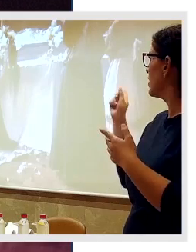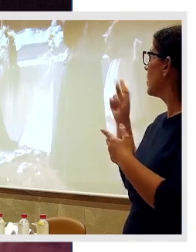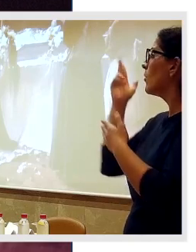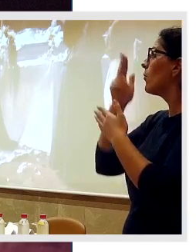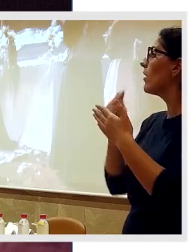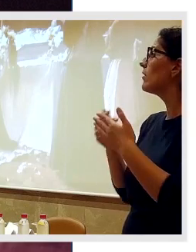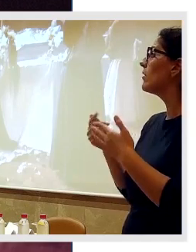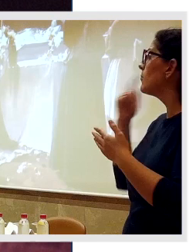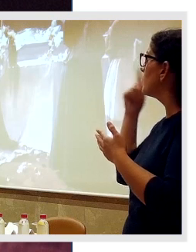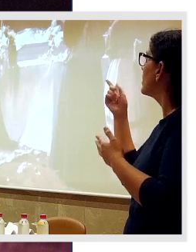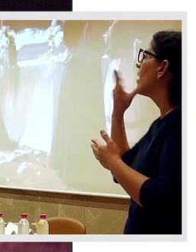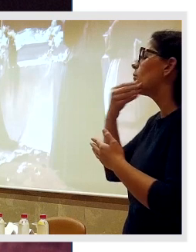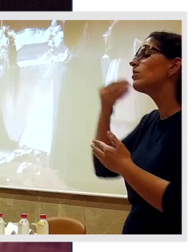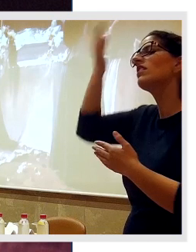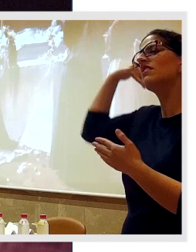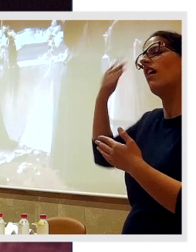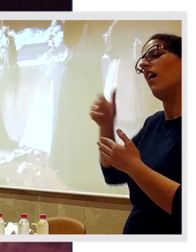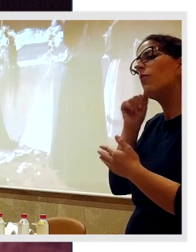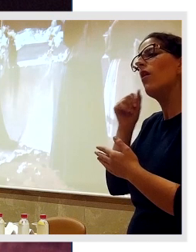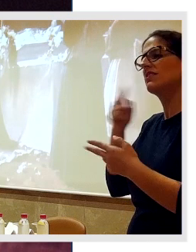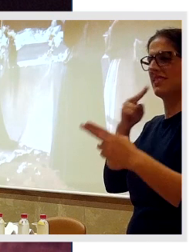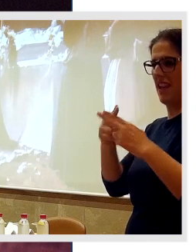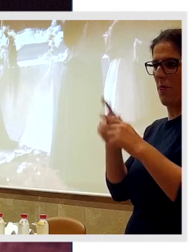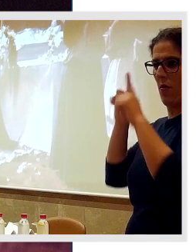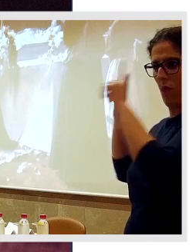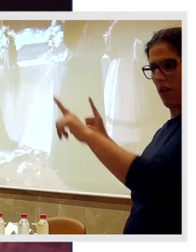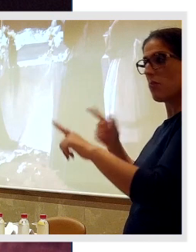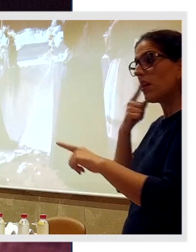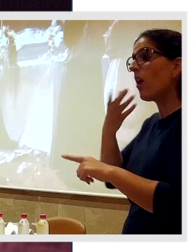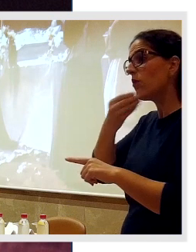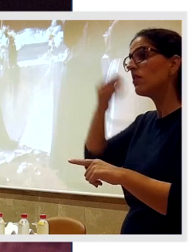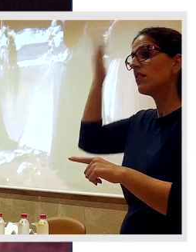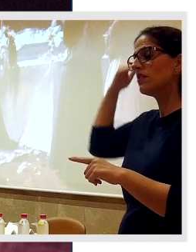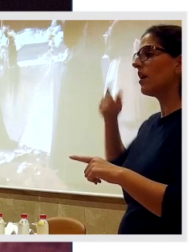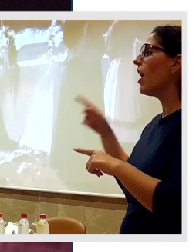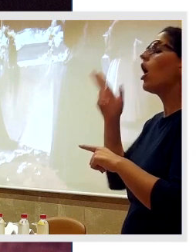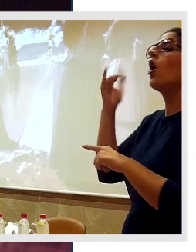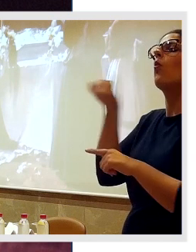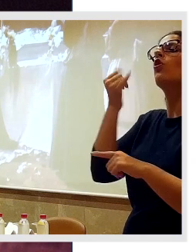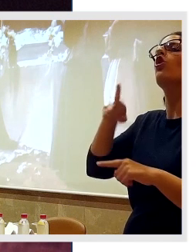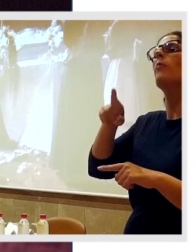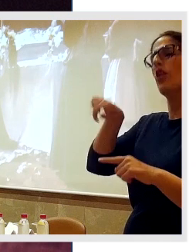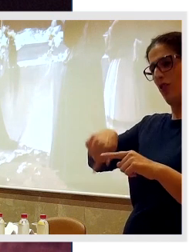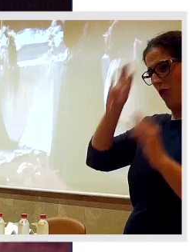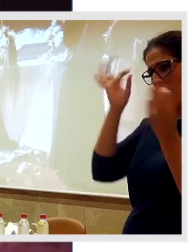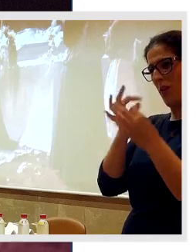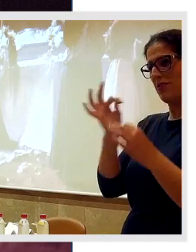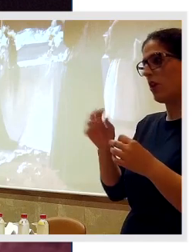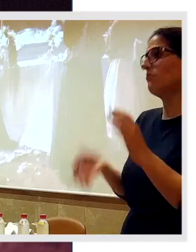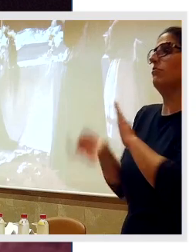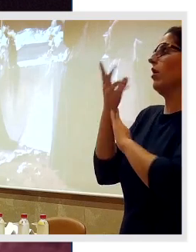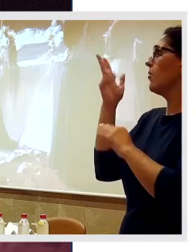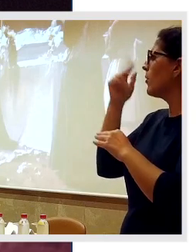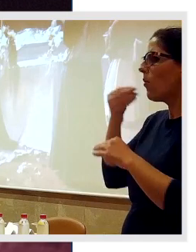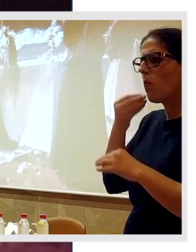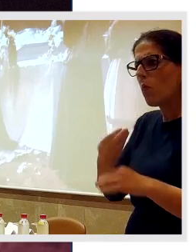es «Mira qué bonita era». Mira qué bonita era es el primer cuadro con el que Romero de Torres se da a conocer como un